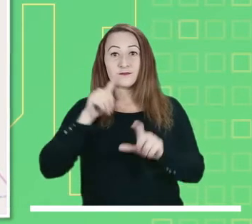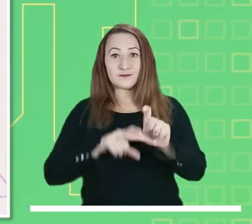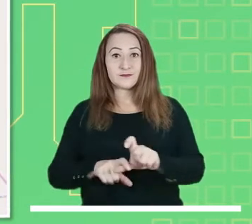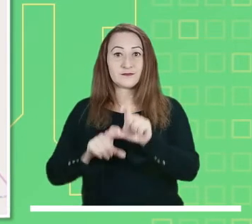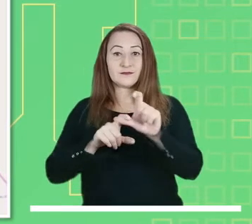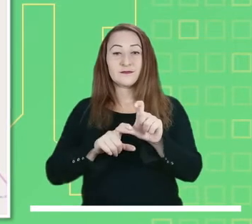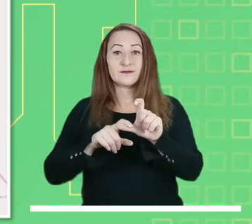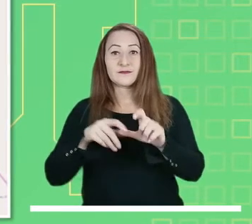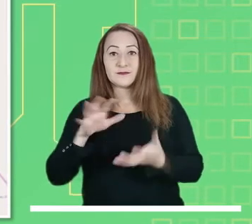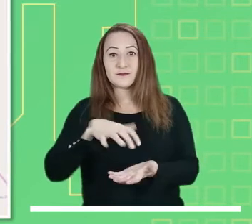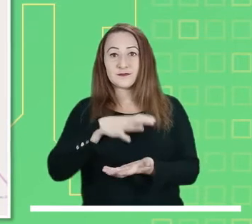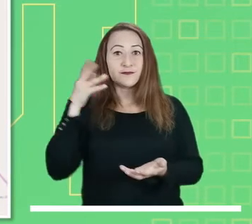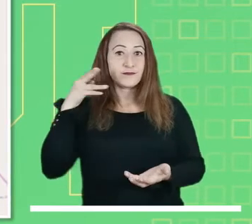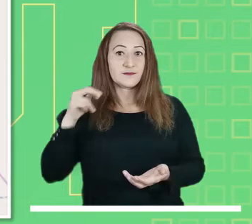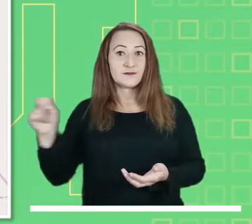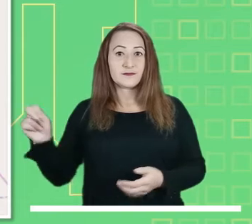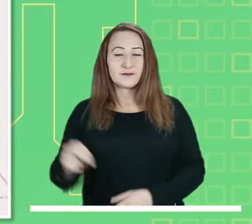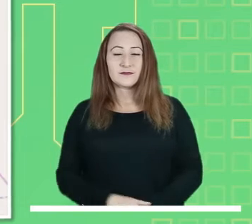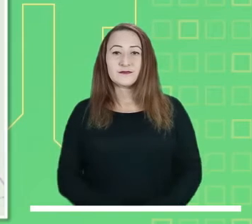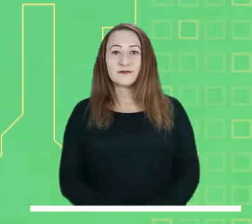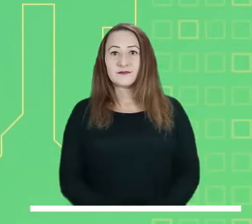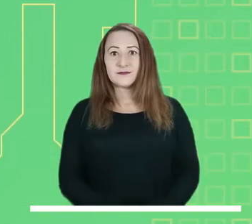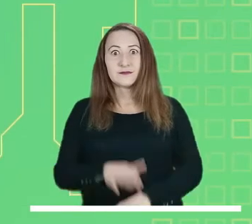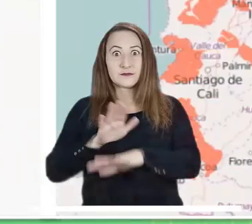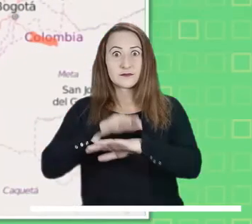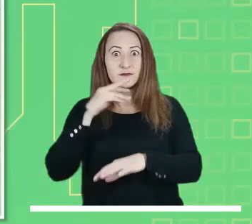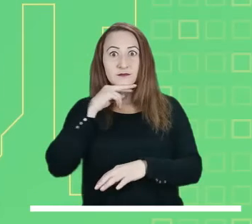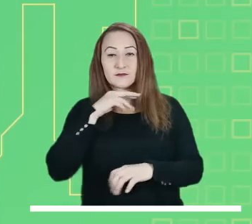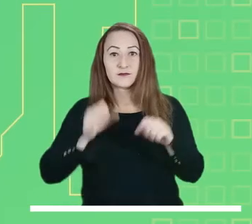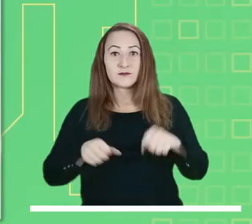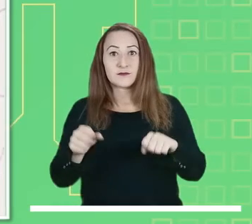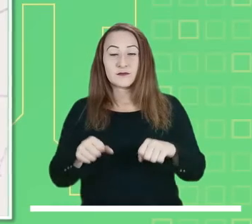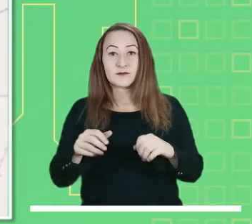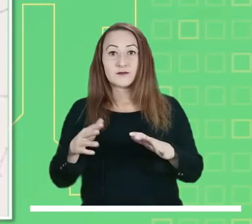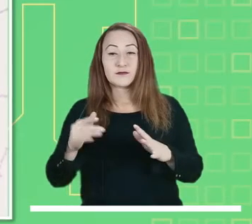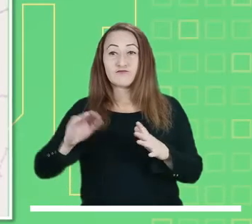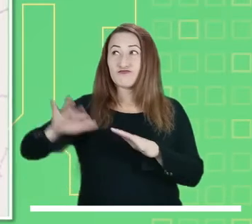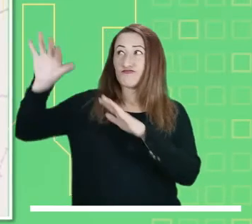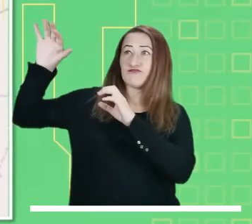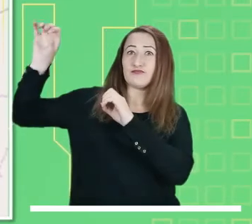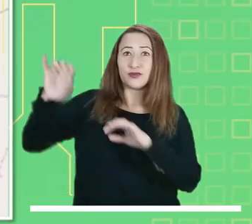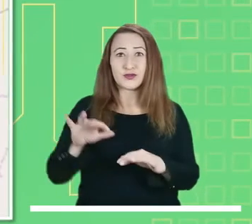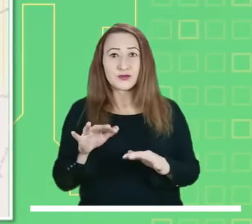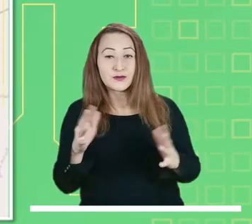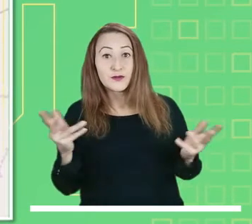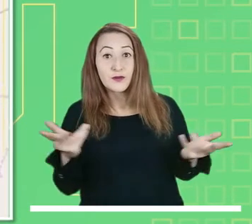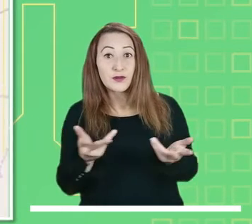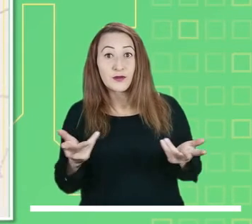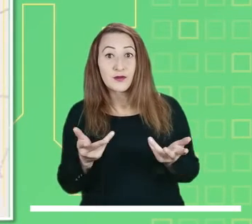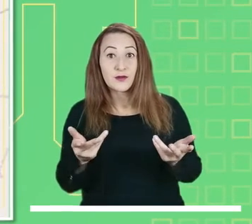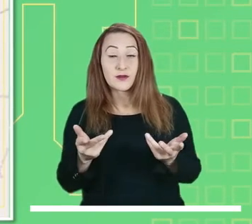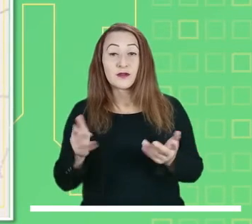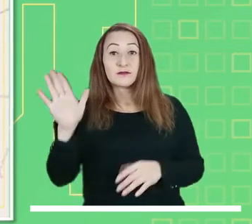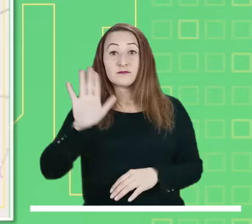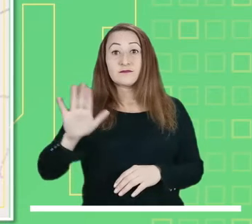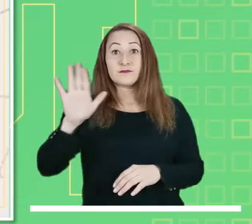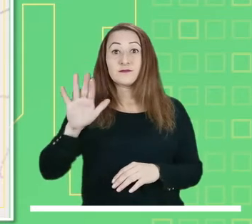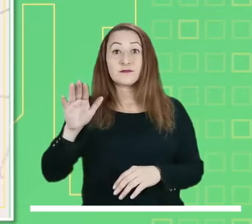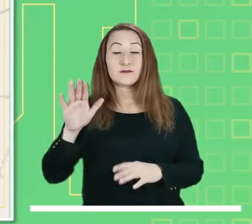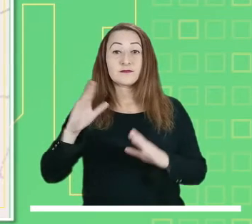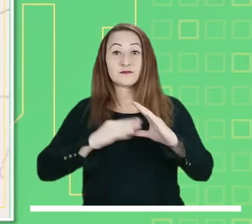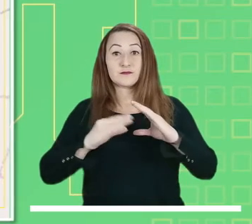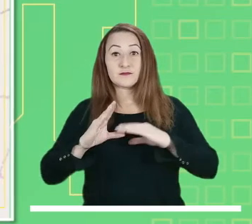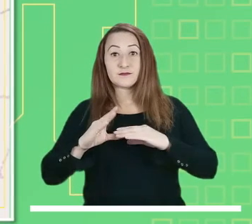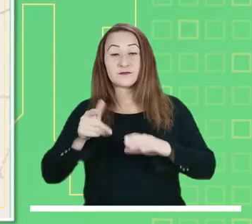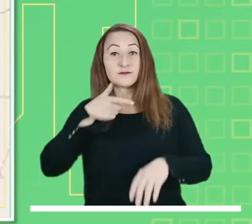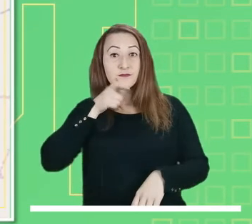de Boyacá, Meta, La Guajira, Santander y Norte de Santander. Alerta roja por probabilidad de deslizamientos